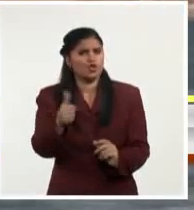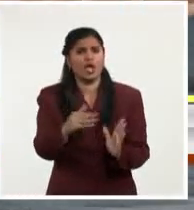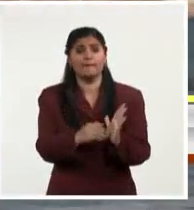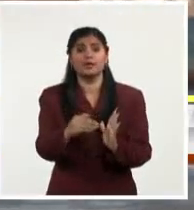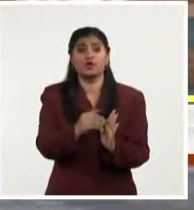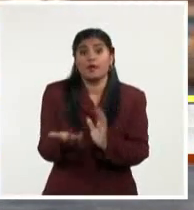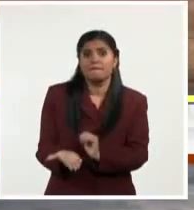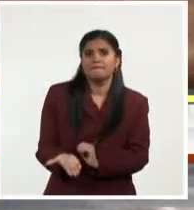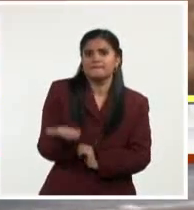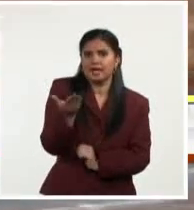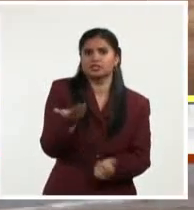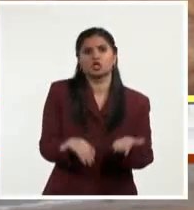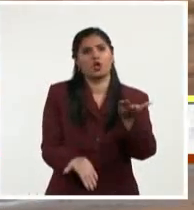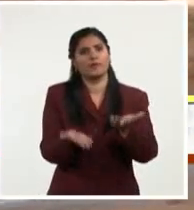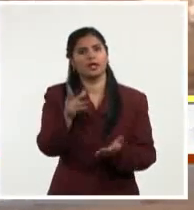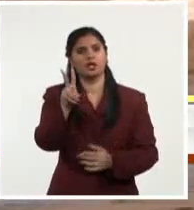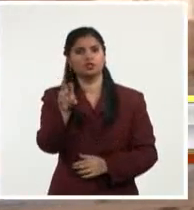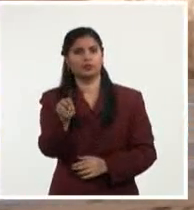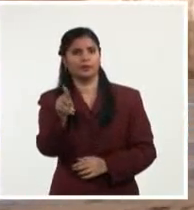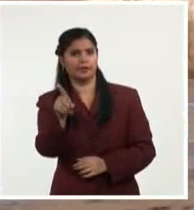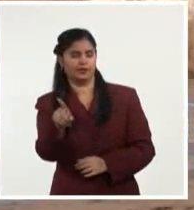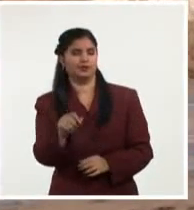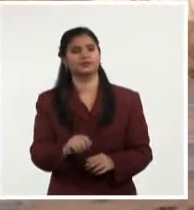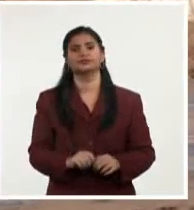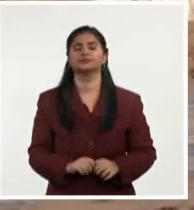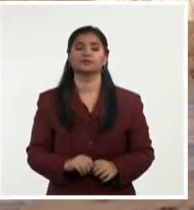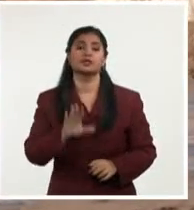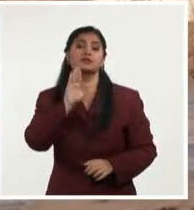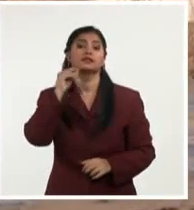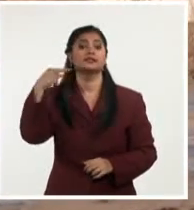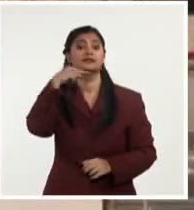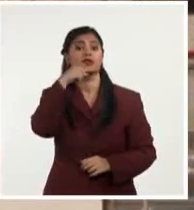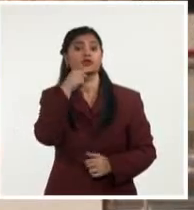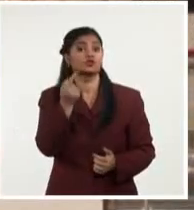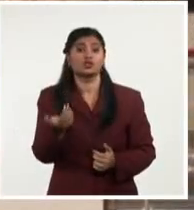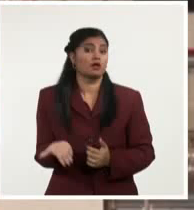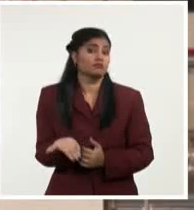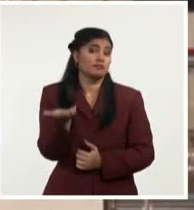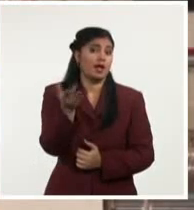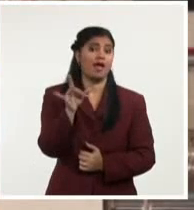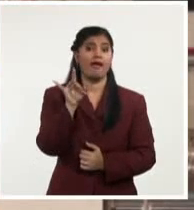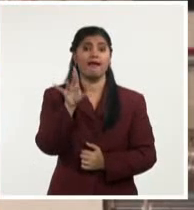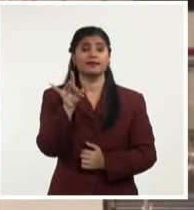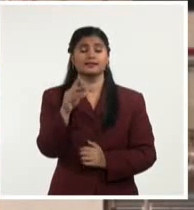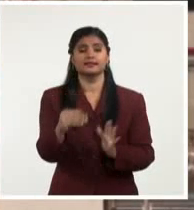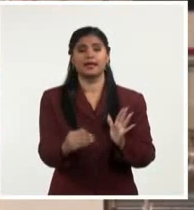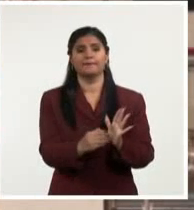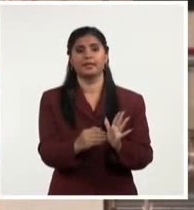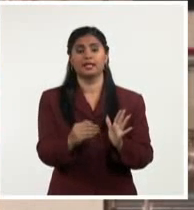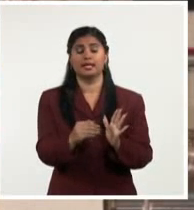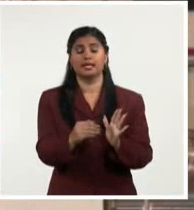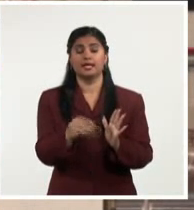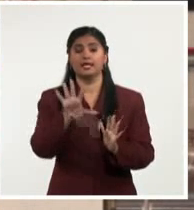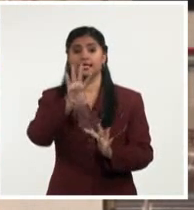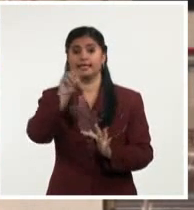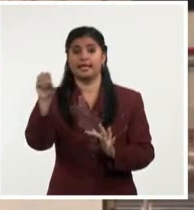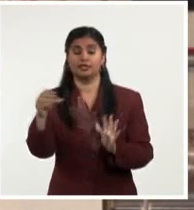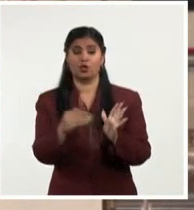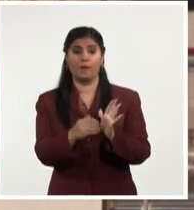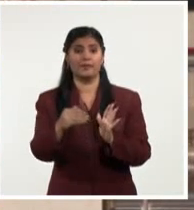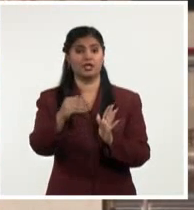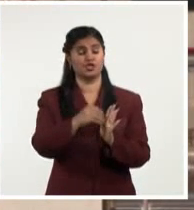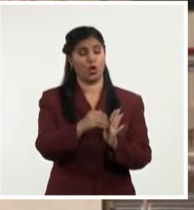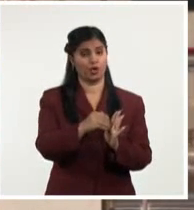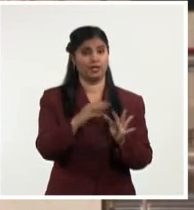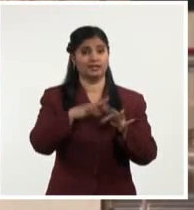En tanto, el viceprimer ministro recalcó que Rusia suministró una cifra récord de 15.500 millones de metros cúbicos de gas a China por